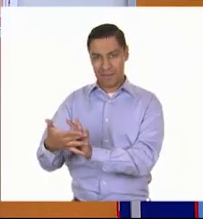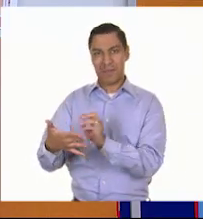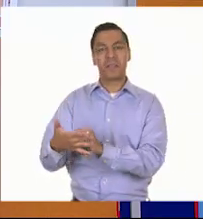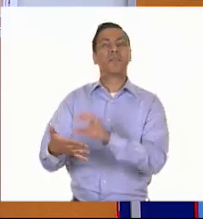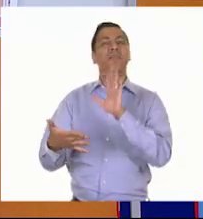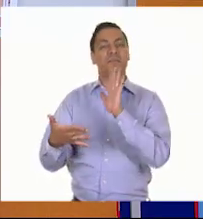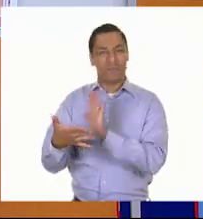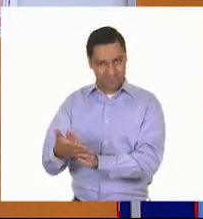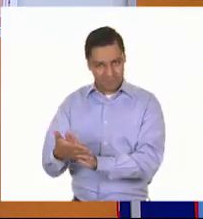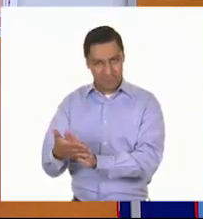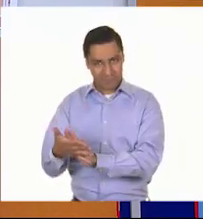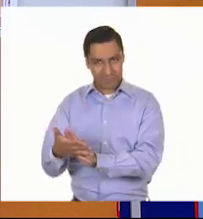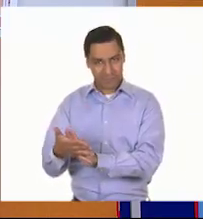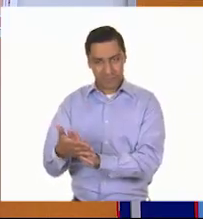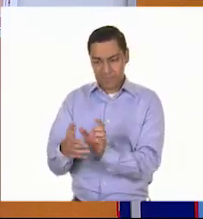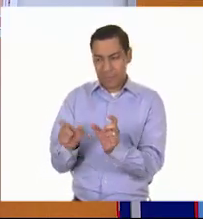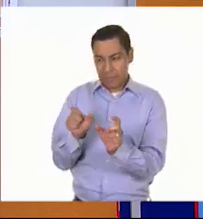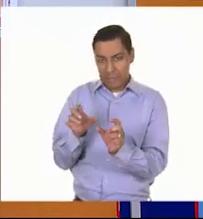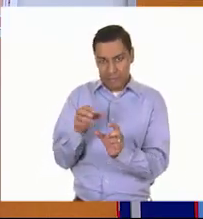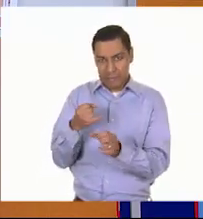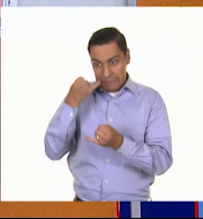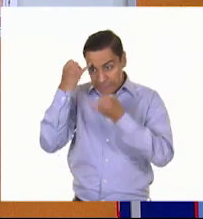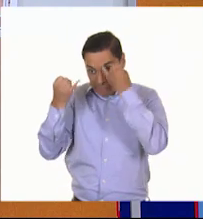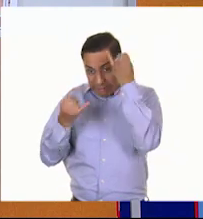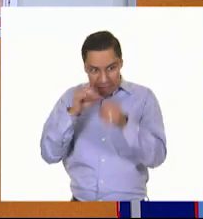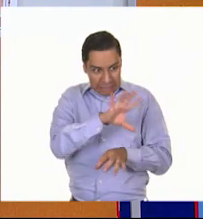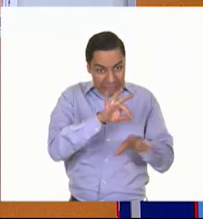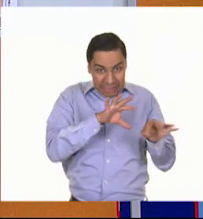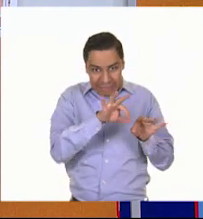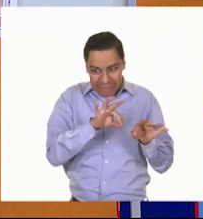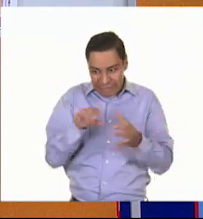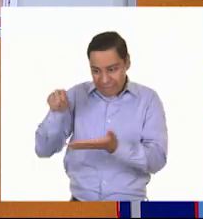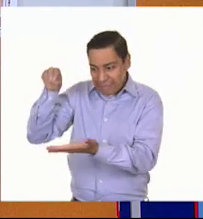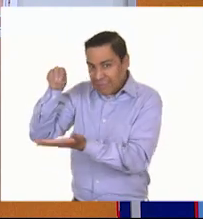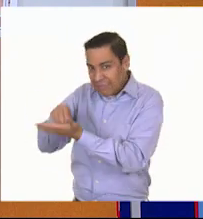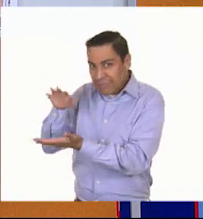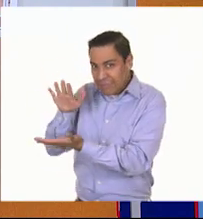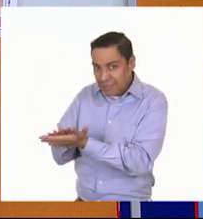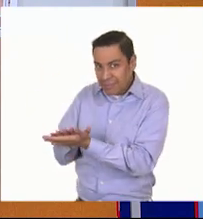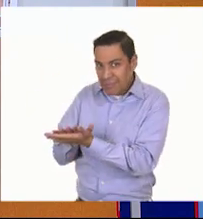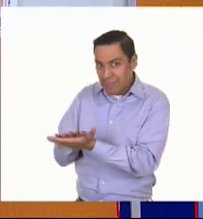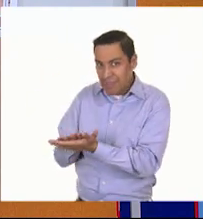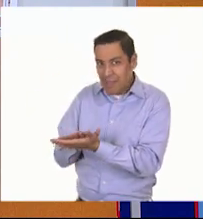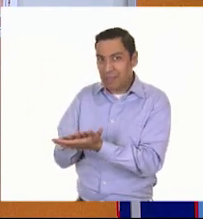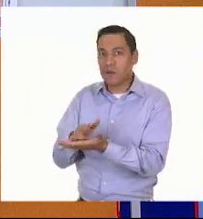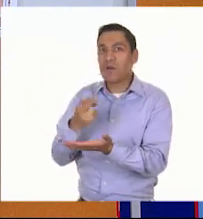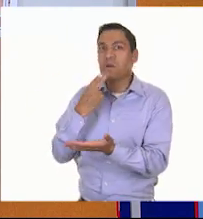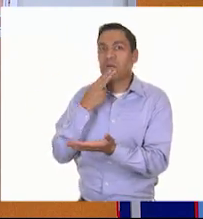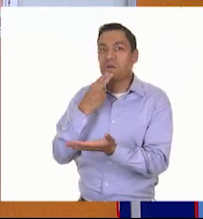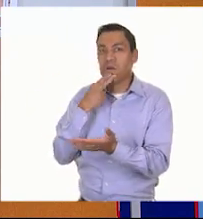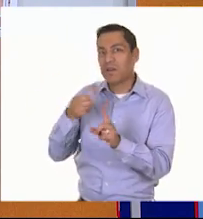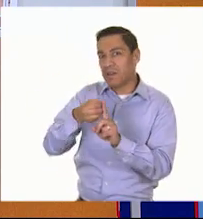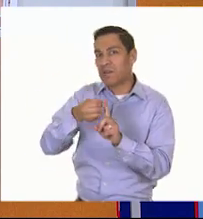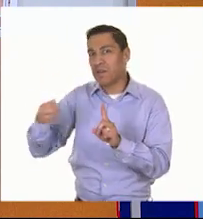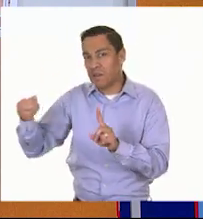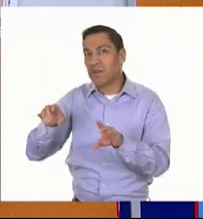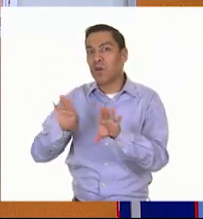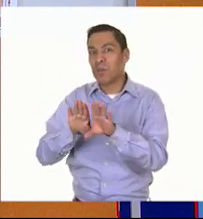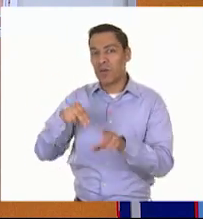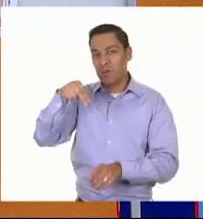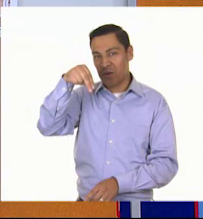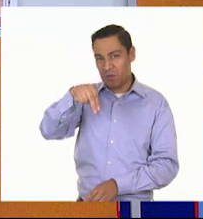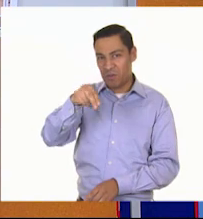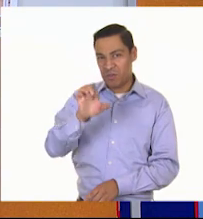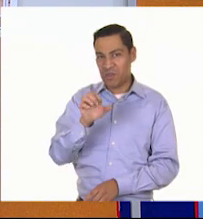darle una temporalidad a los relatos que vamos poniendo o escribiendo en las notas informativas. Ya que unimos